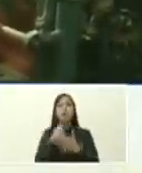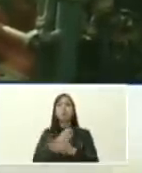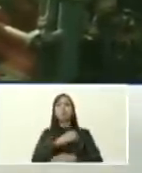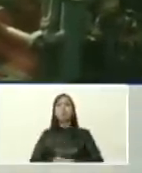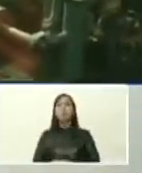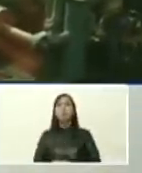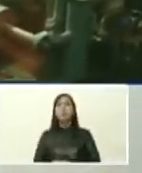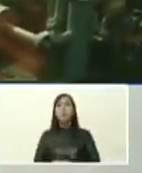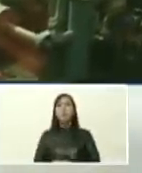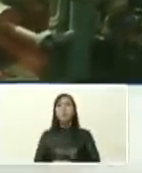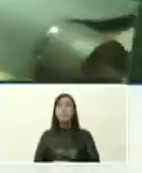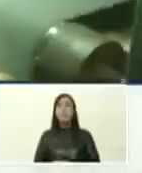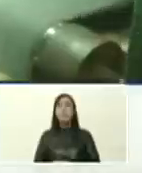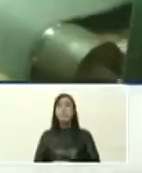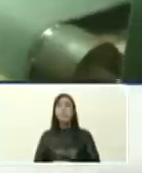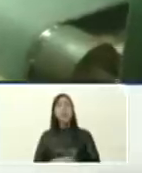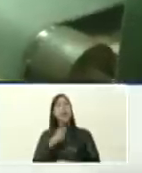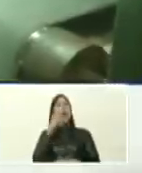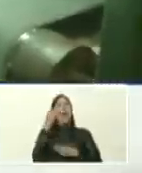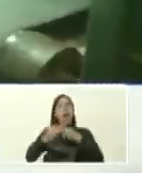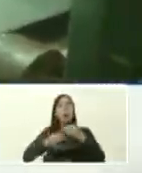Vamos saliendo adelante con trabajo,